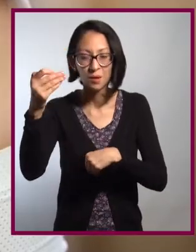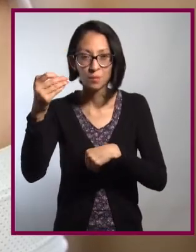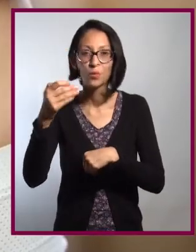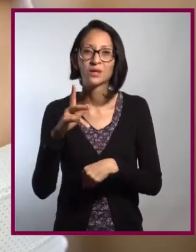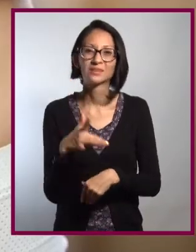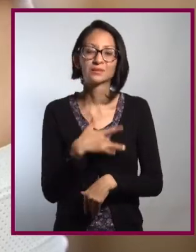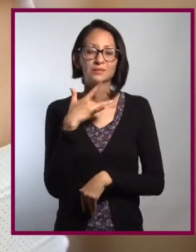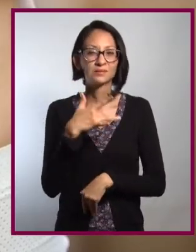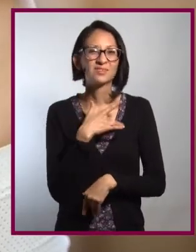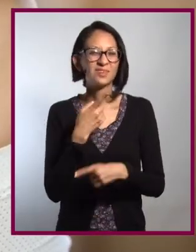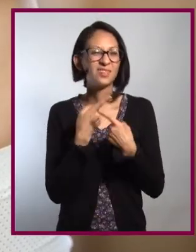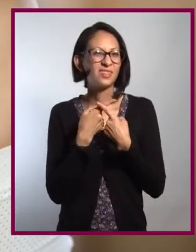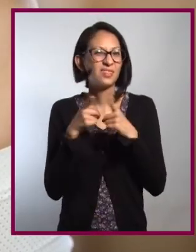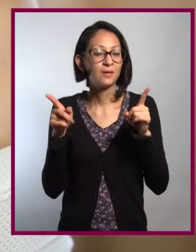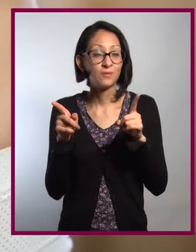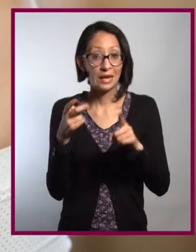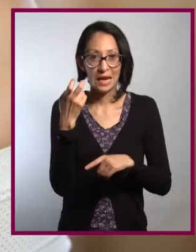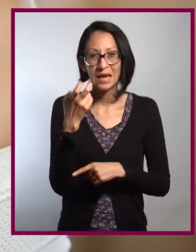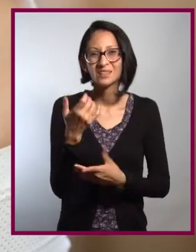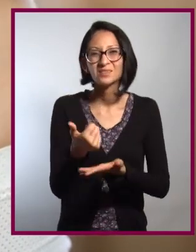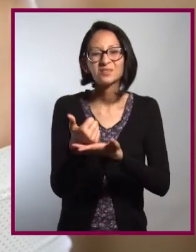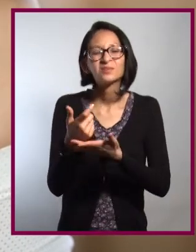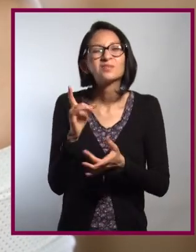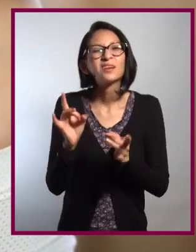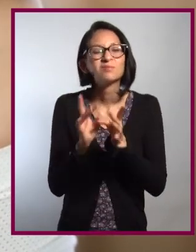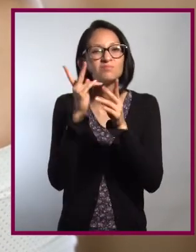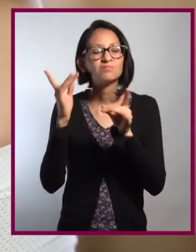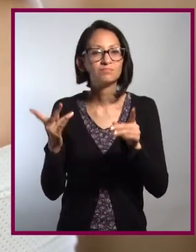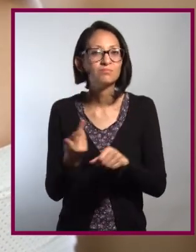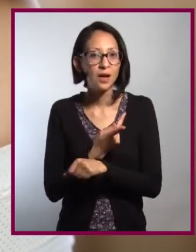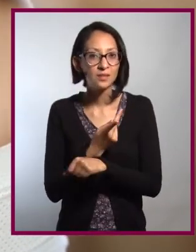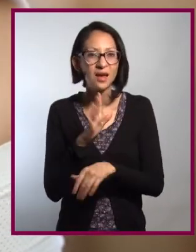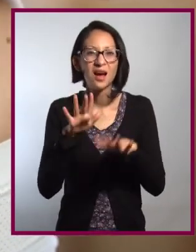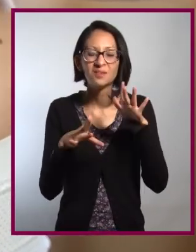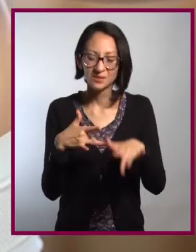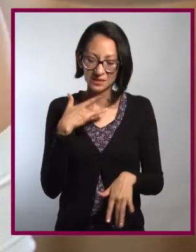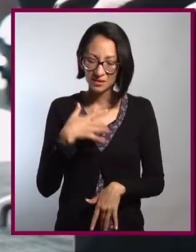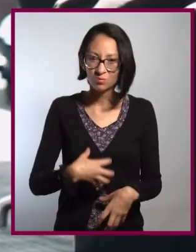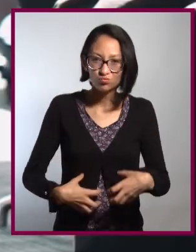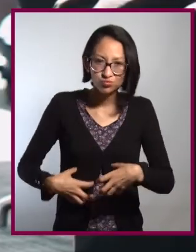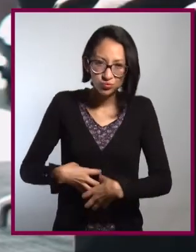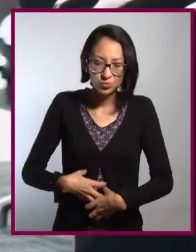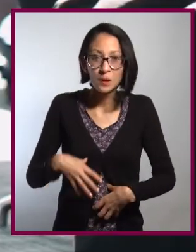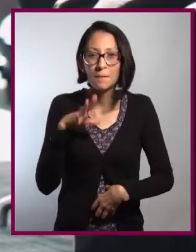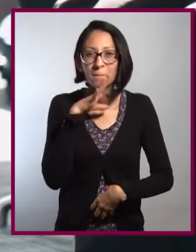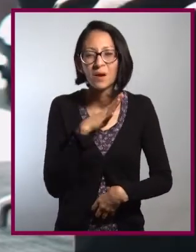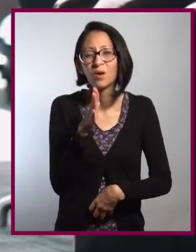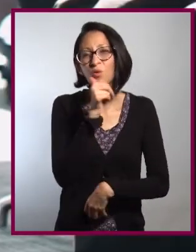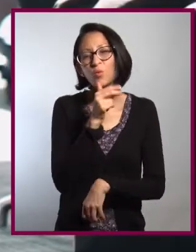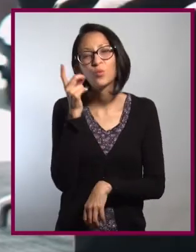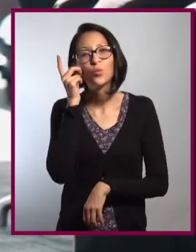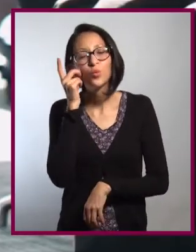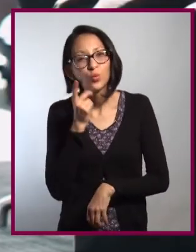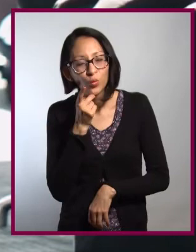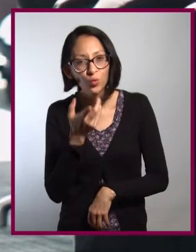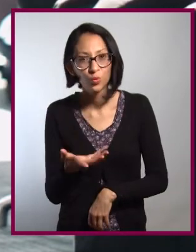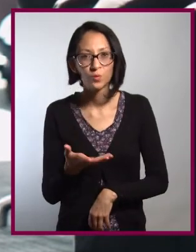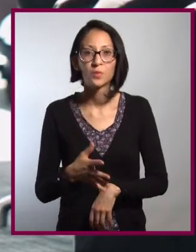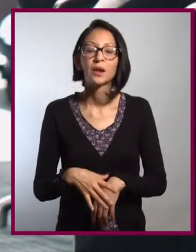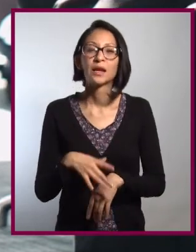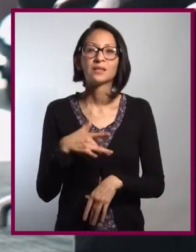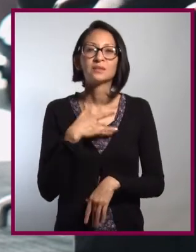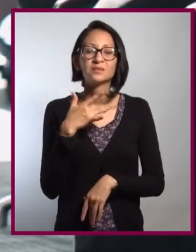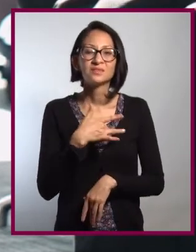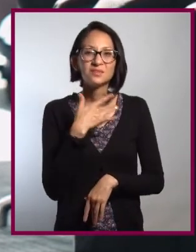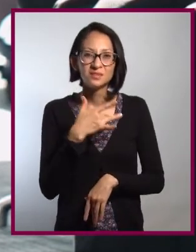El jet lag puede causar indigestión, trastornos intestinales, somnolencia durante el día, dificultad para dormir